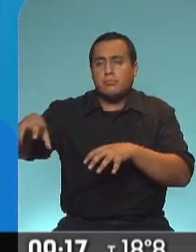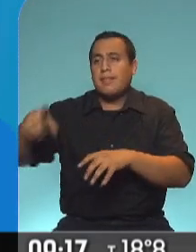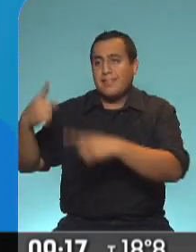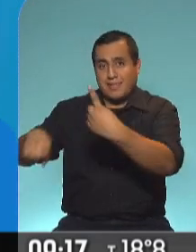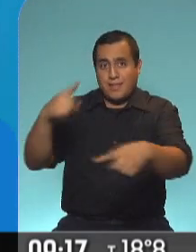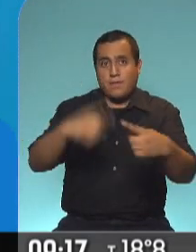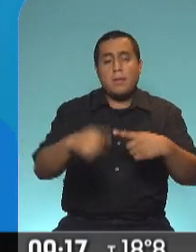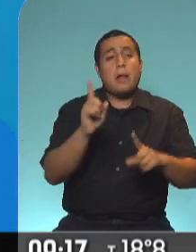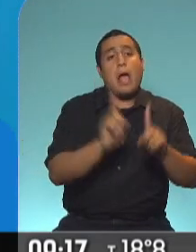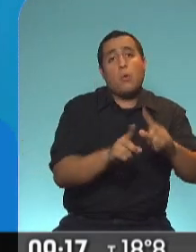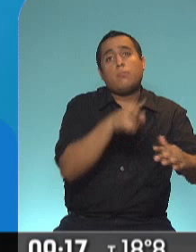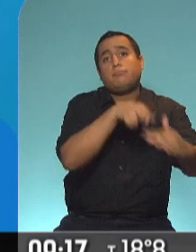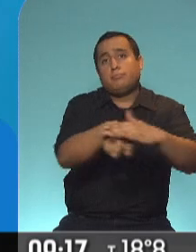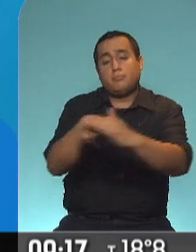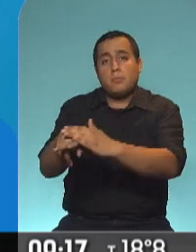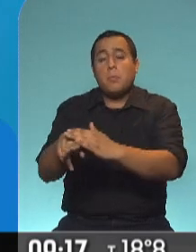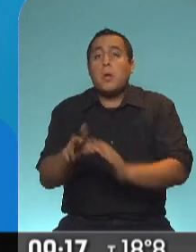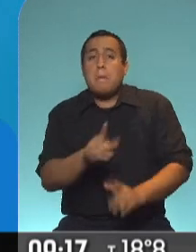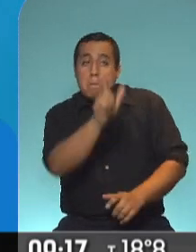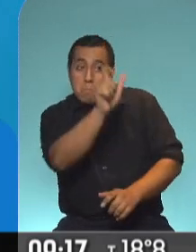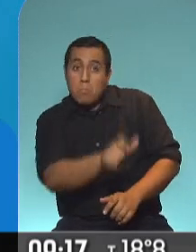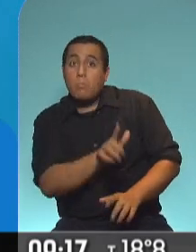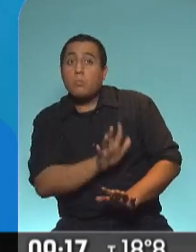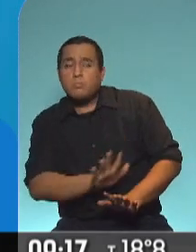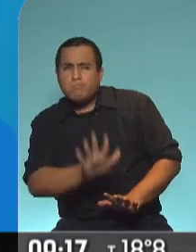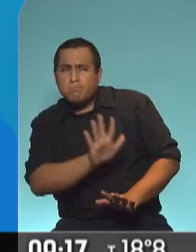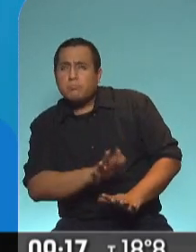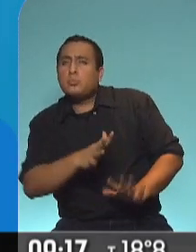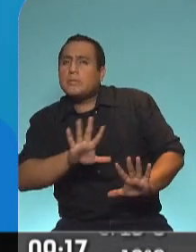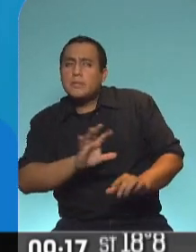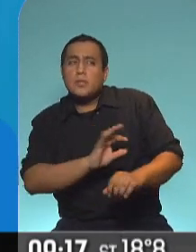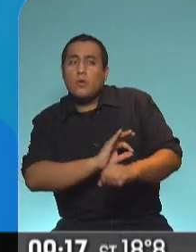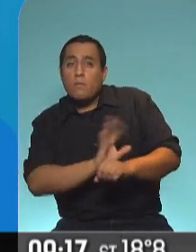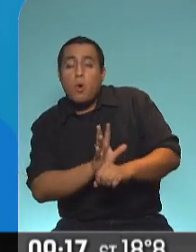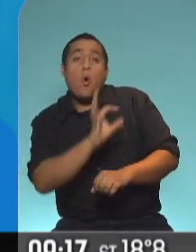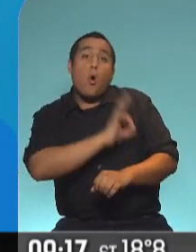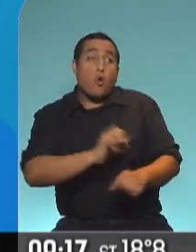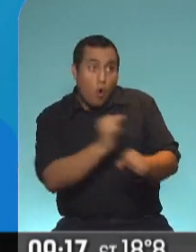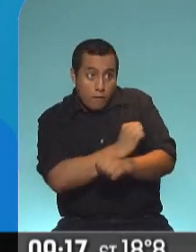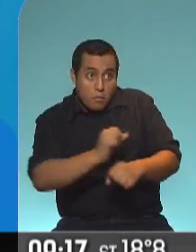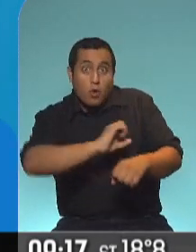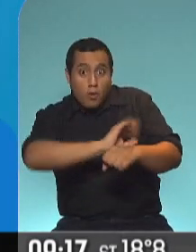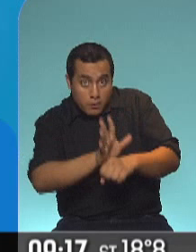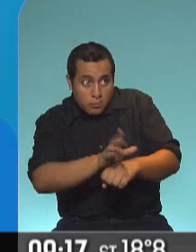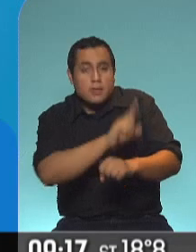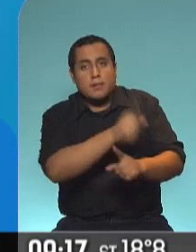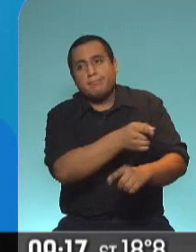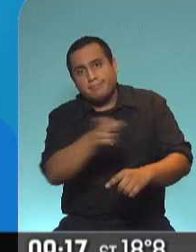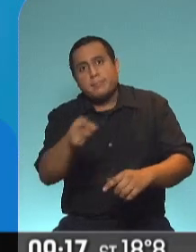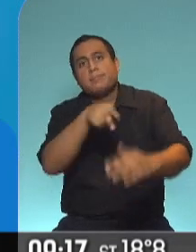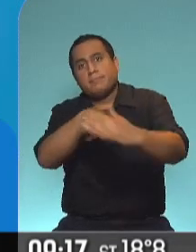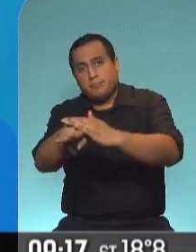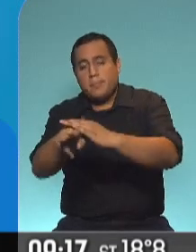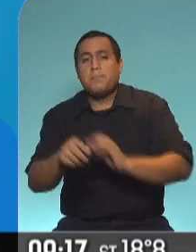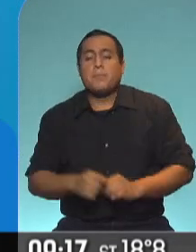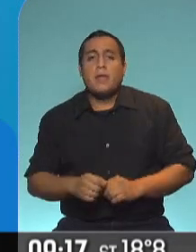internación de los pacientes sospechosos y confirmados de kobe se